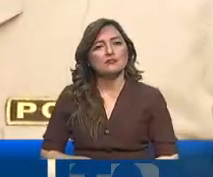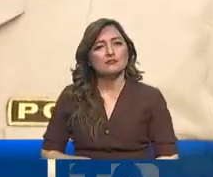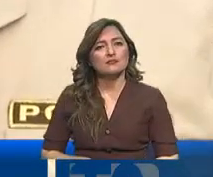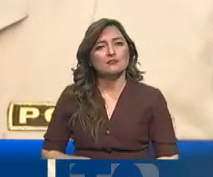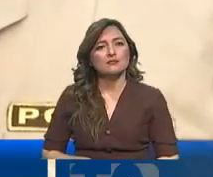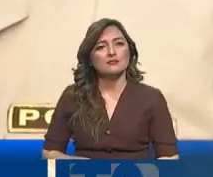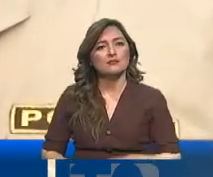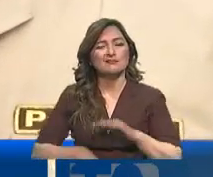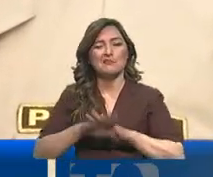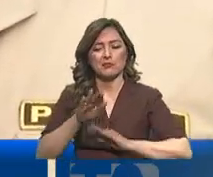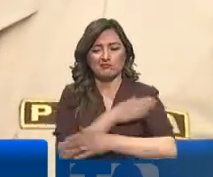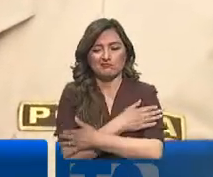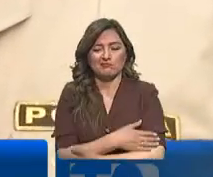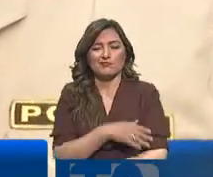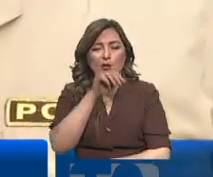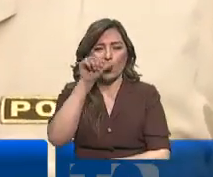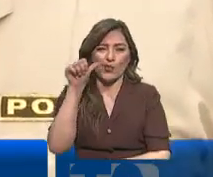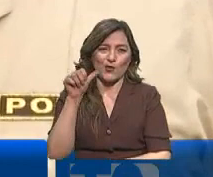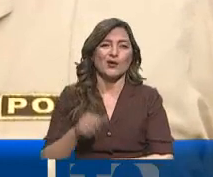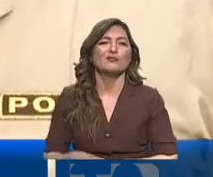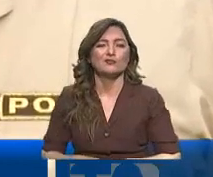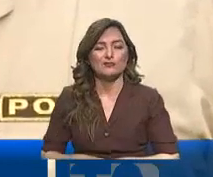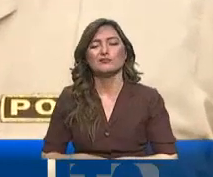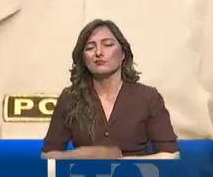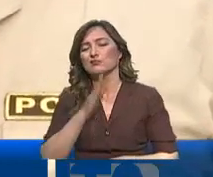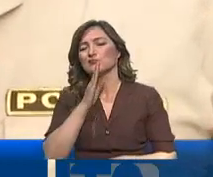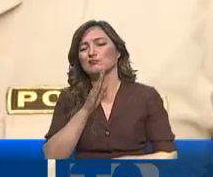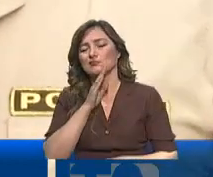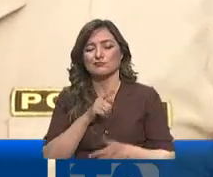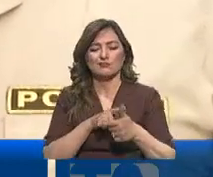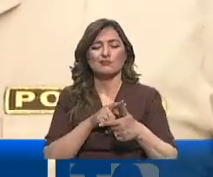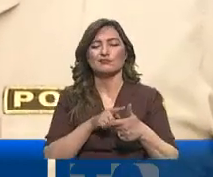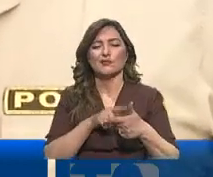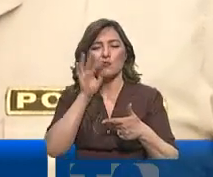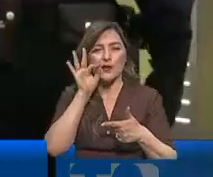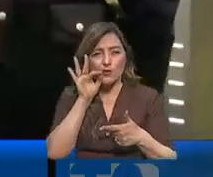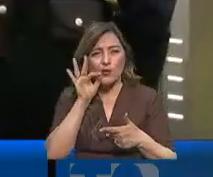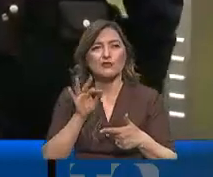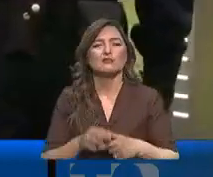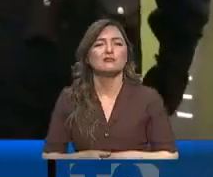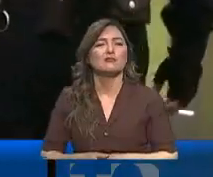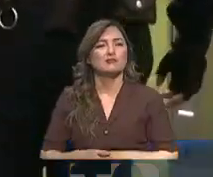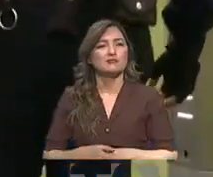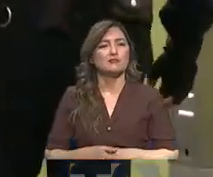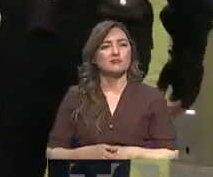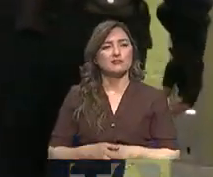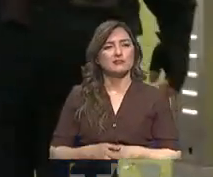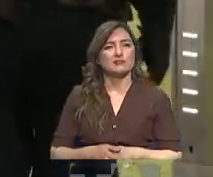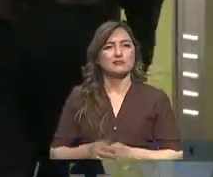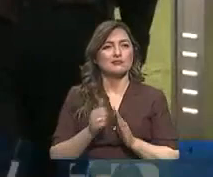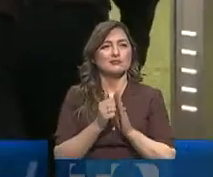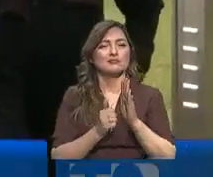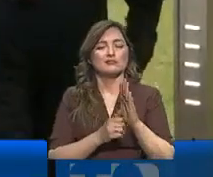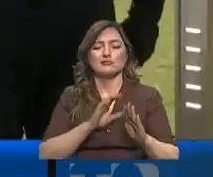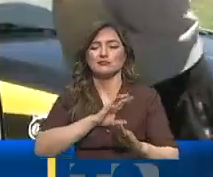sustancias sujetas a fiscalización que se encuentra por lo general siempre restos de marihuana la agencia metropolitana